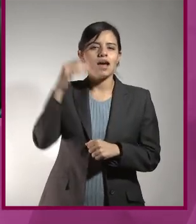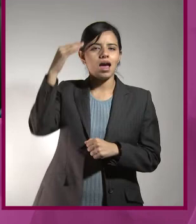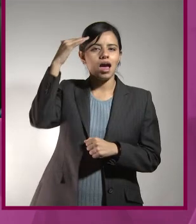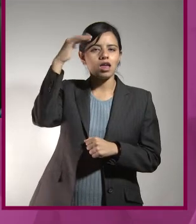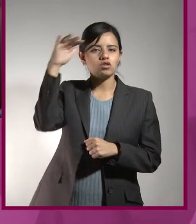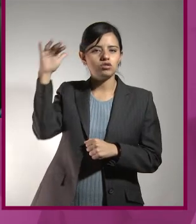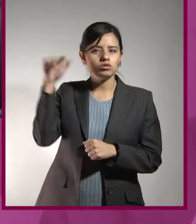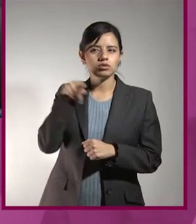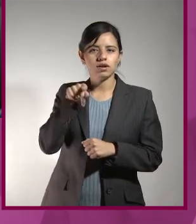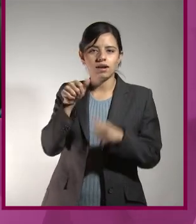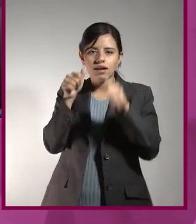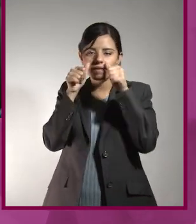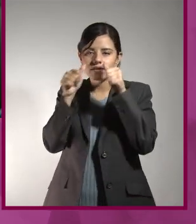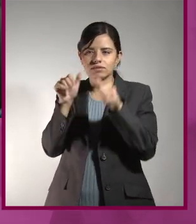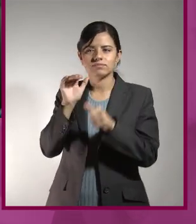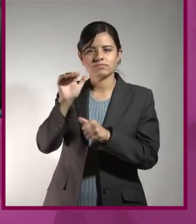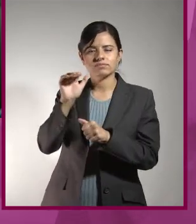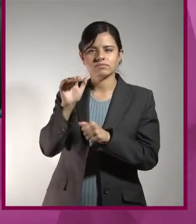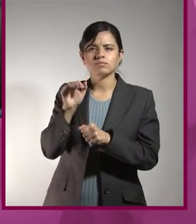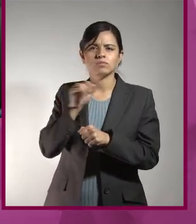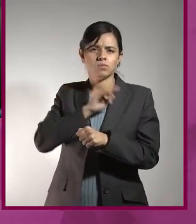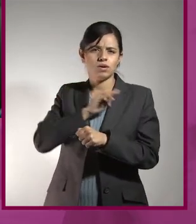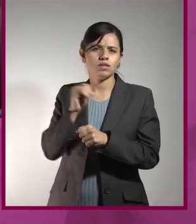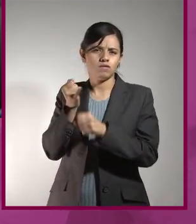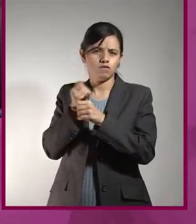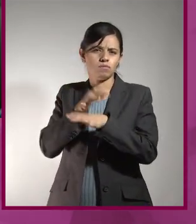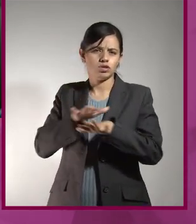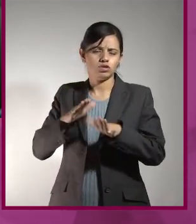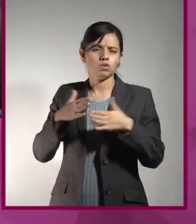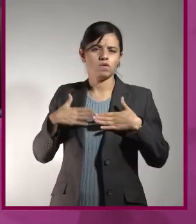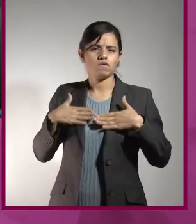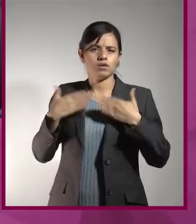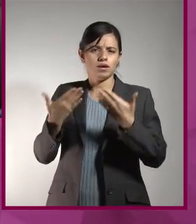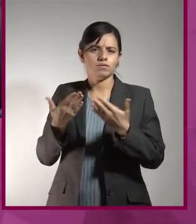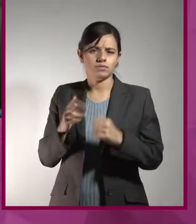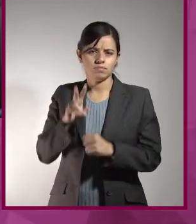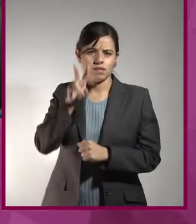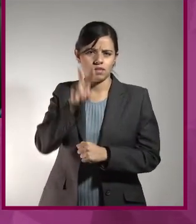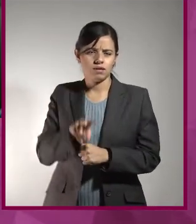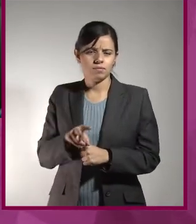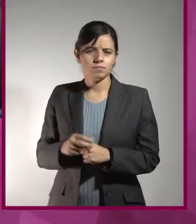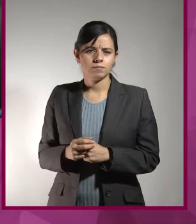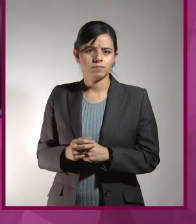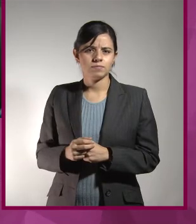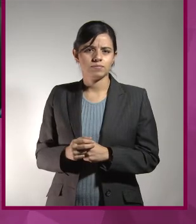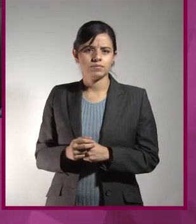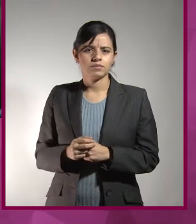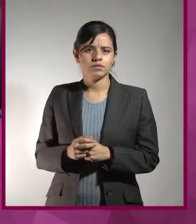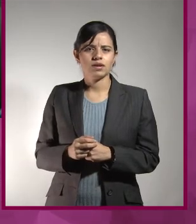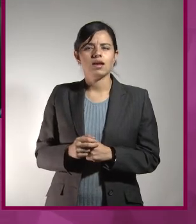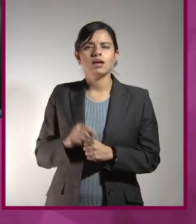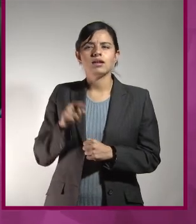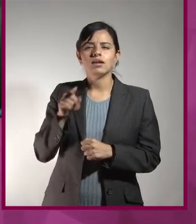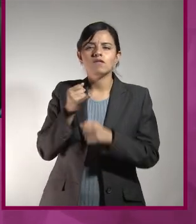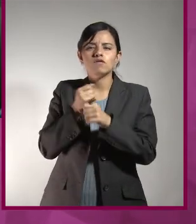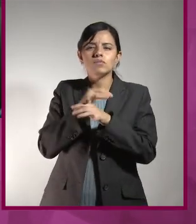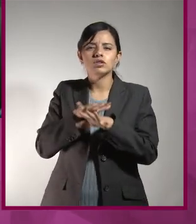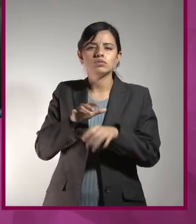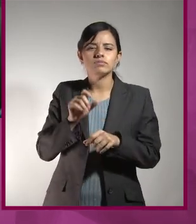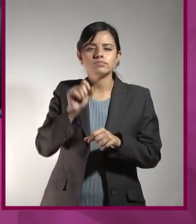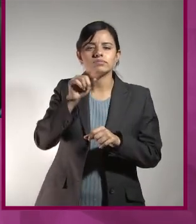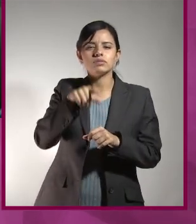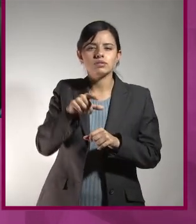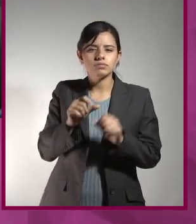adulto y buscar así fuentes de información confiable y en pequeñas dosis,